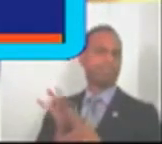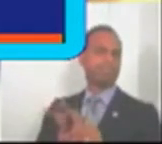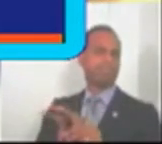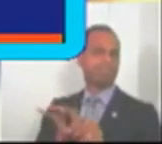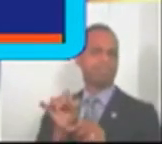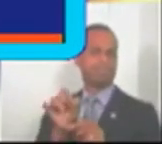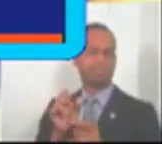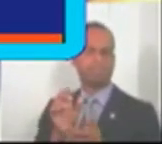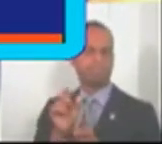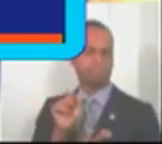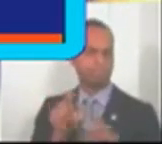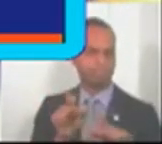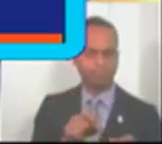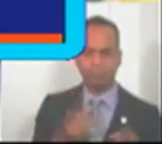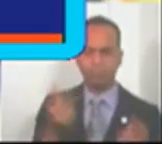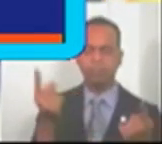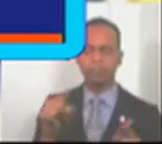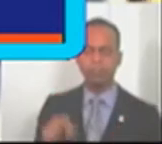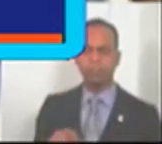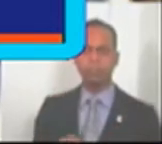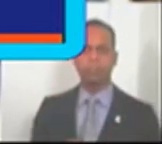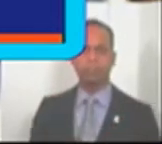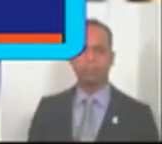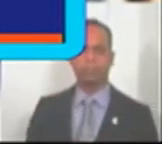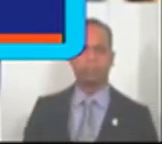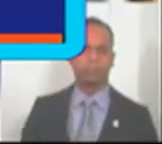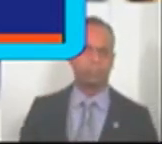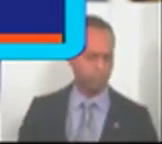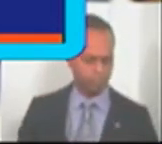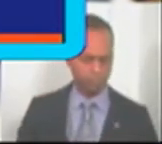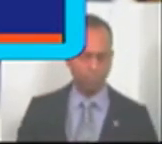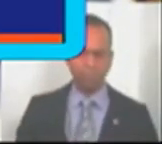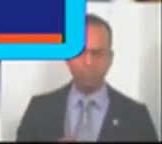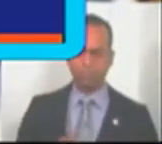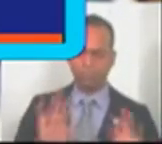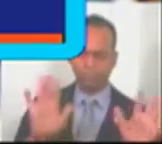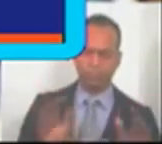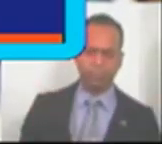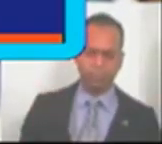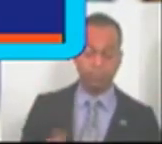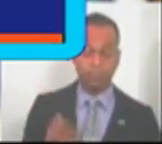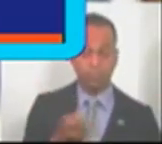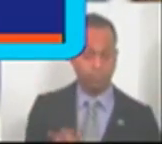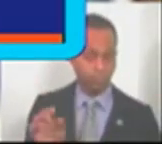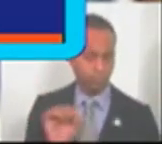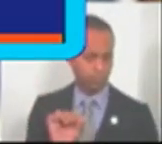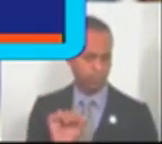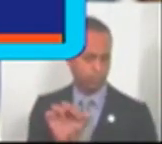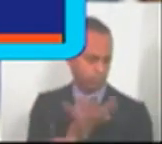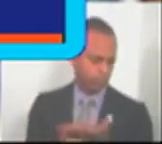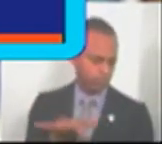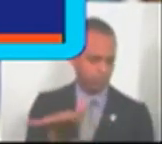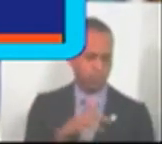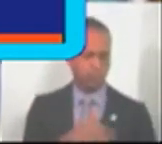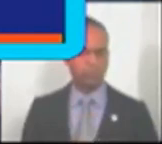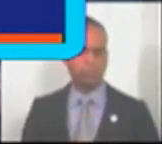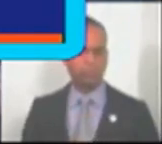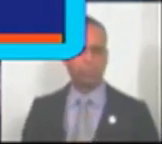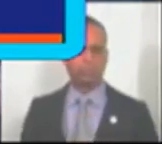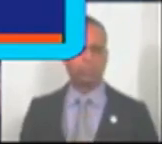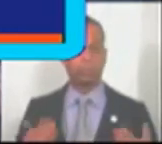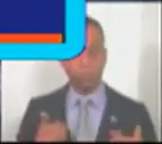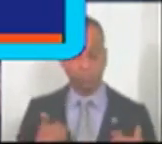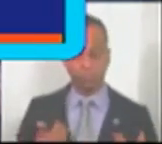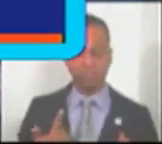populares y resultaban, los resultados eran espectaculares. En algunas circunscripciones había